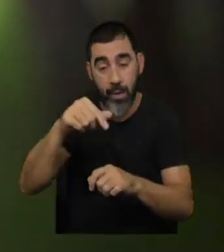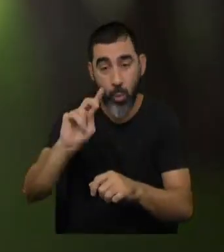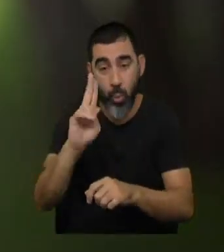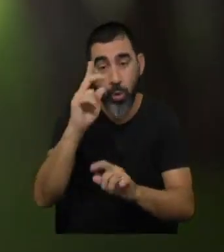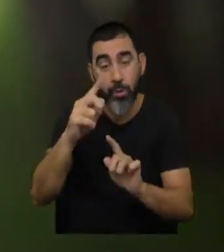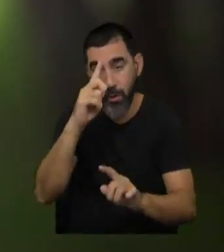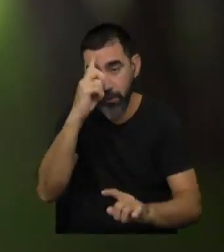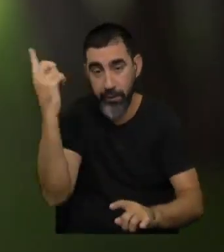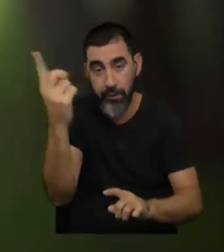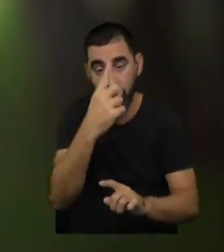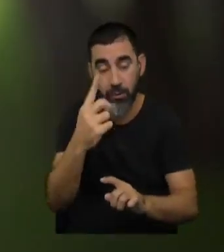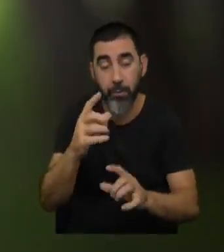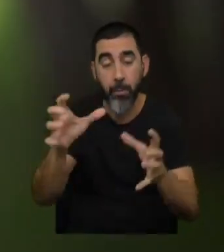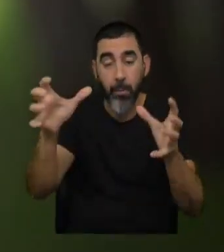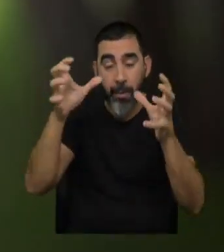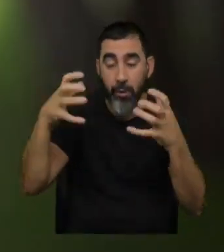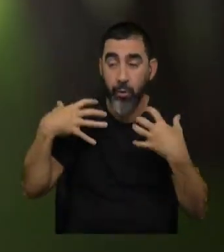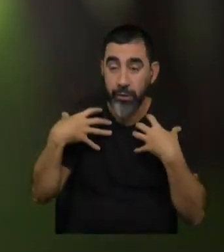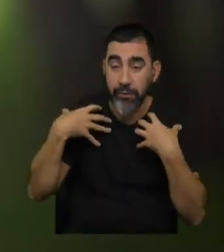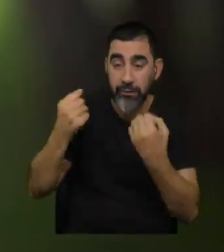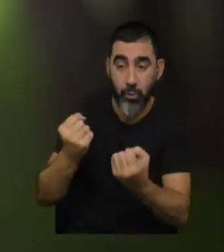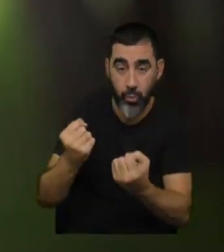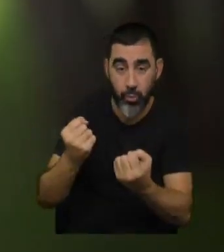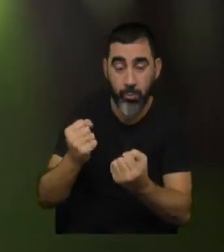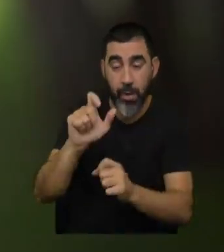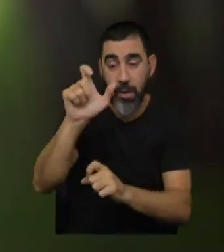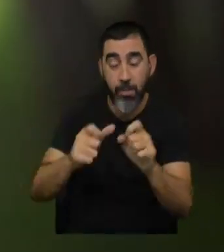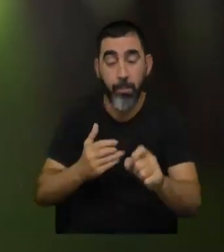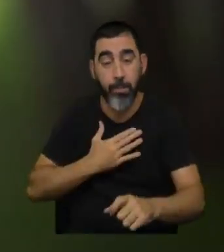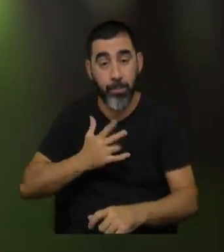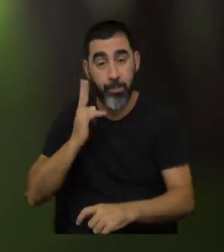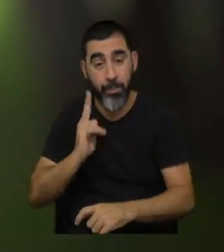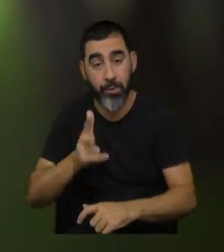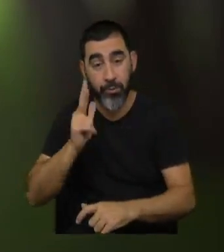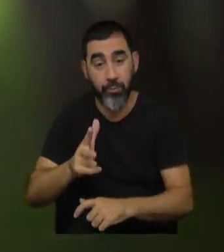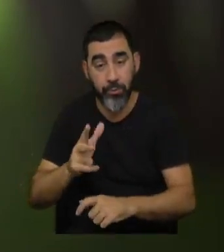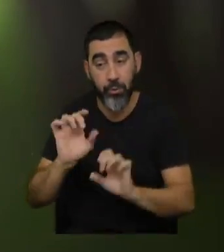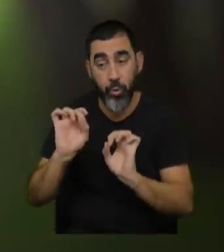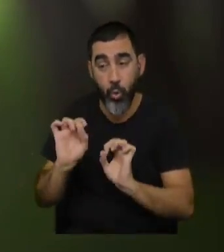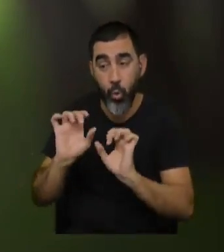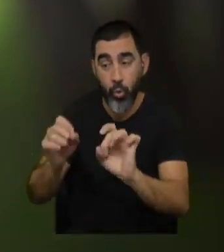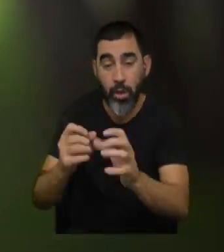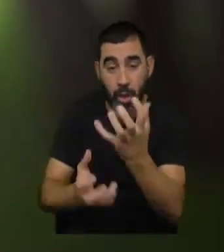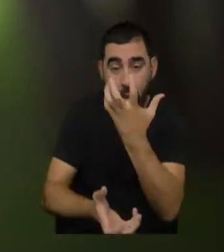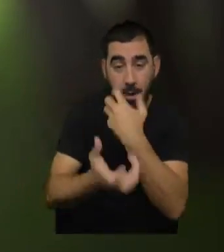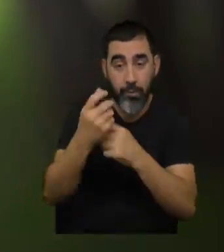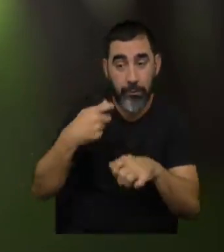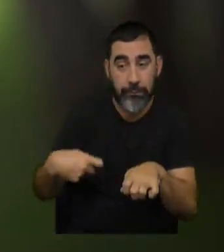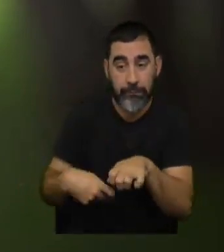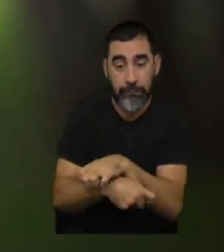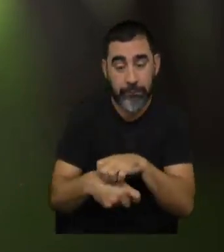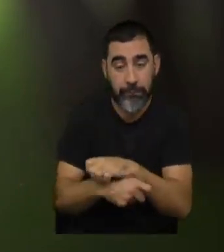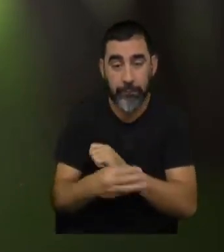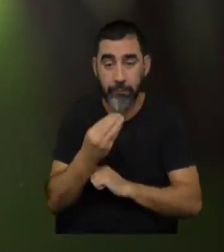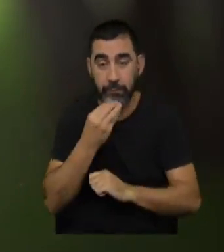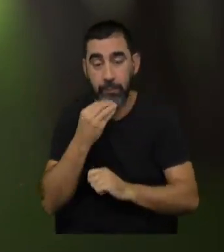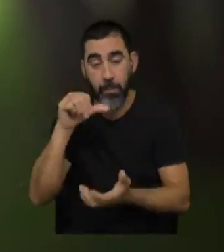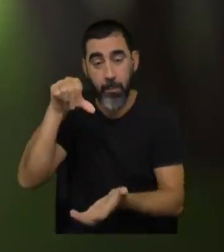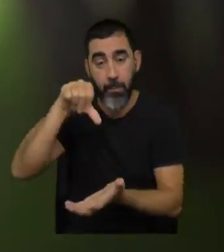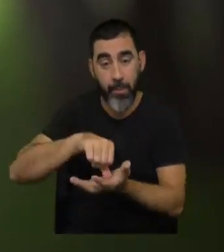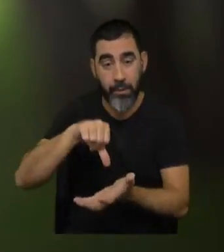Hay riesgo sanitario muchas veces para la población humana, que pueda ser transmitido por especies que sean ingresadas en forma ilegal al